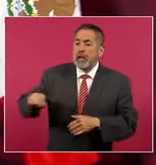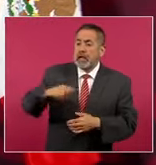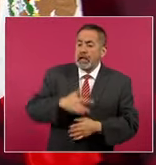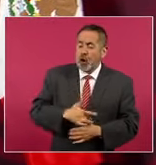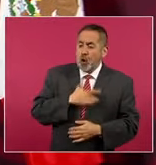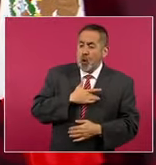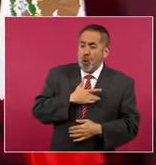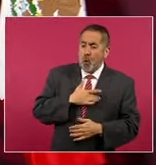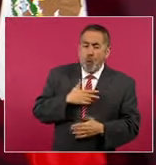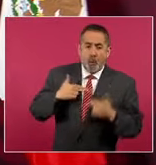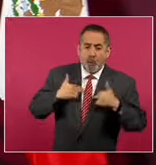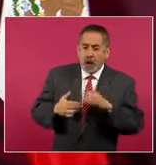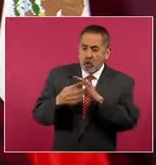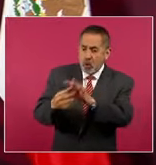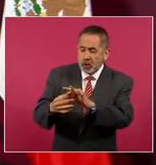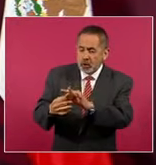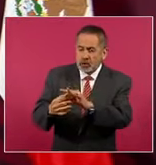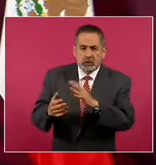nos debe